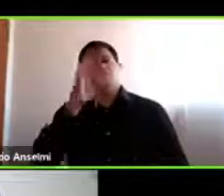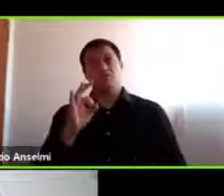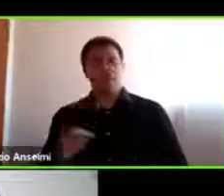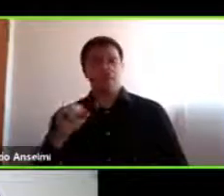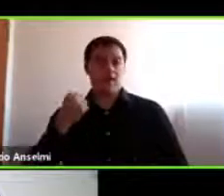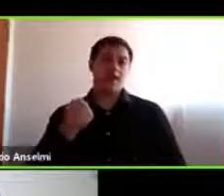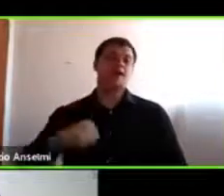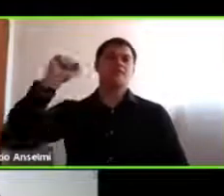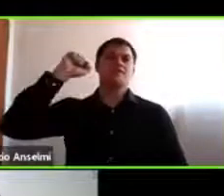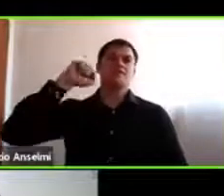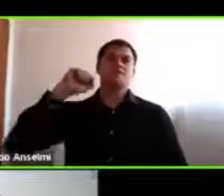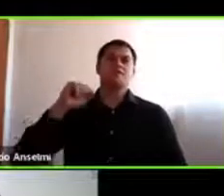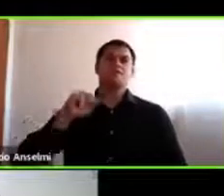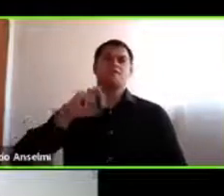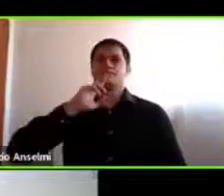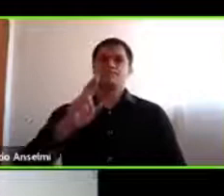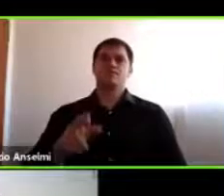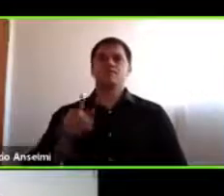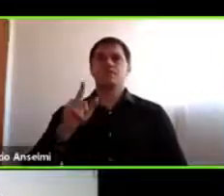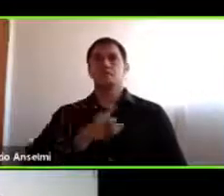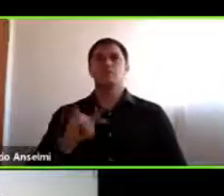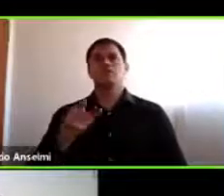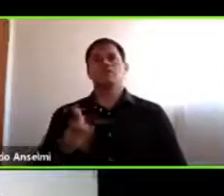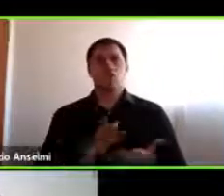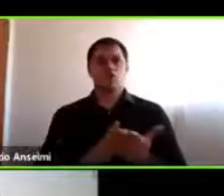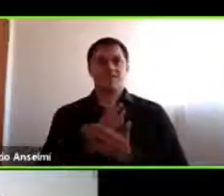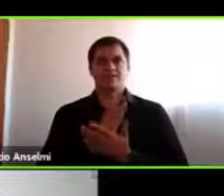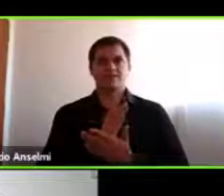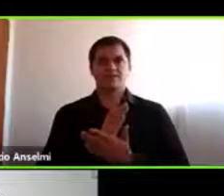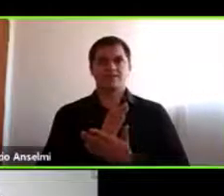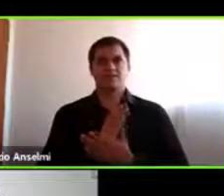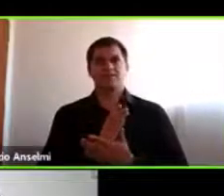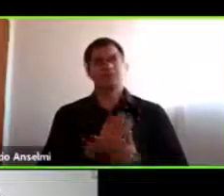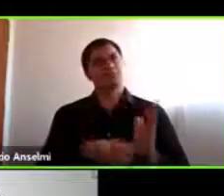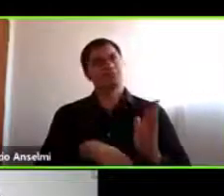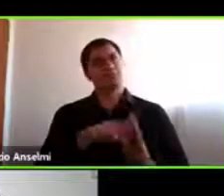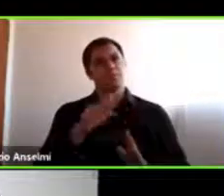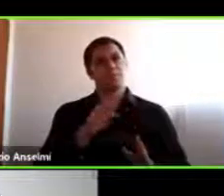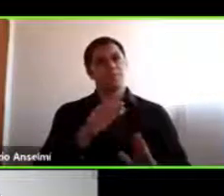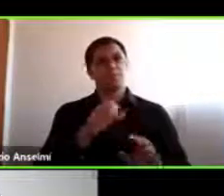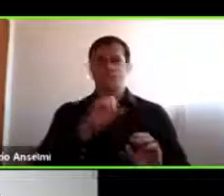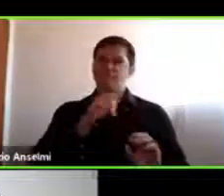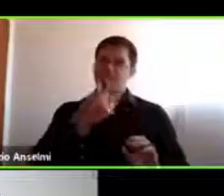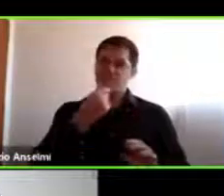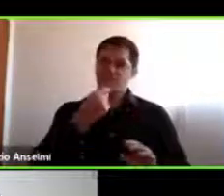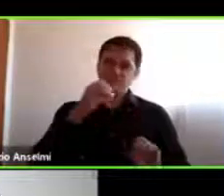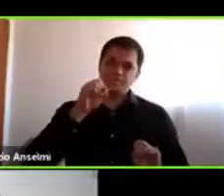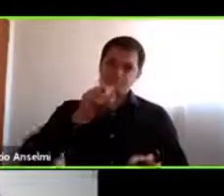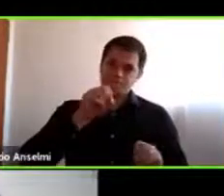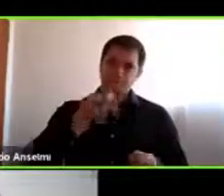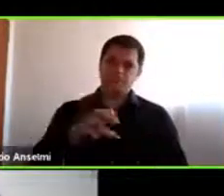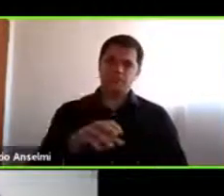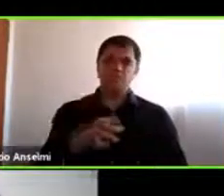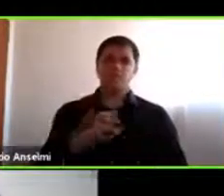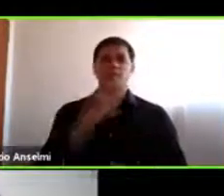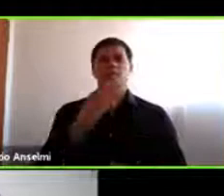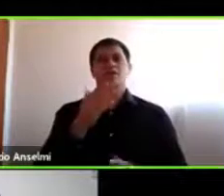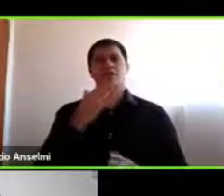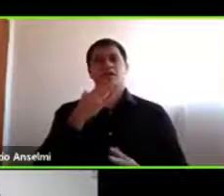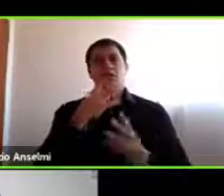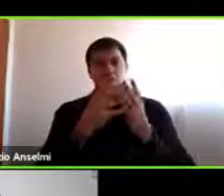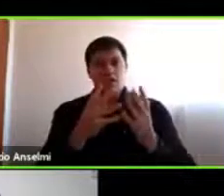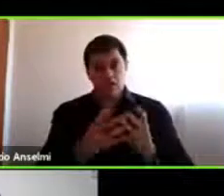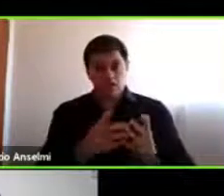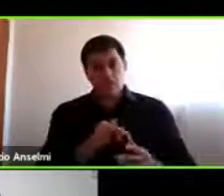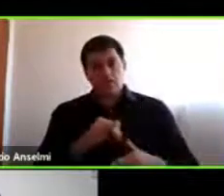respuestas y por lo tanto empieza desde las primeras que se enseñan también en el currículum y luego va